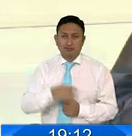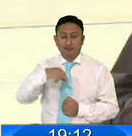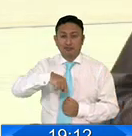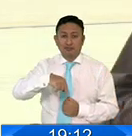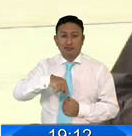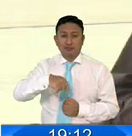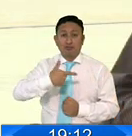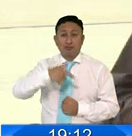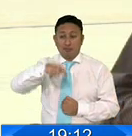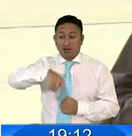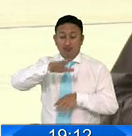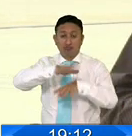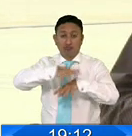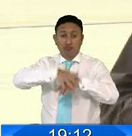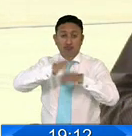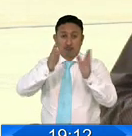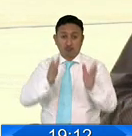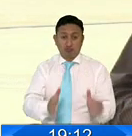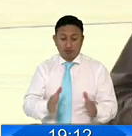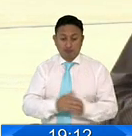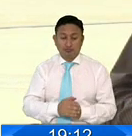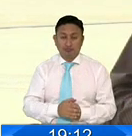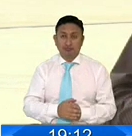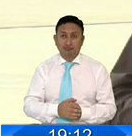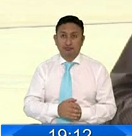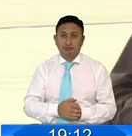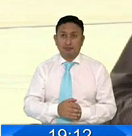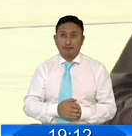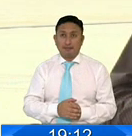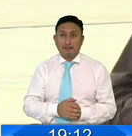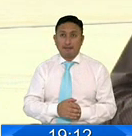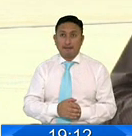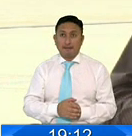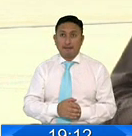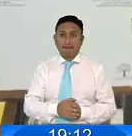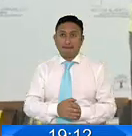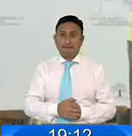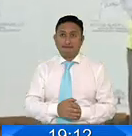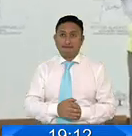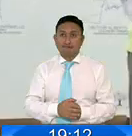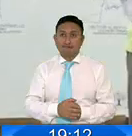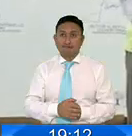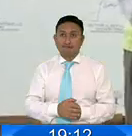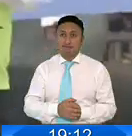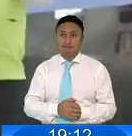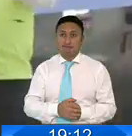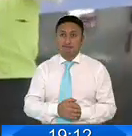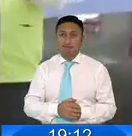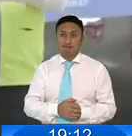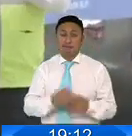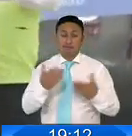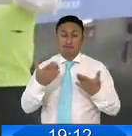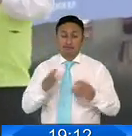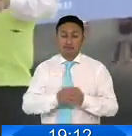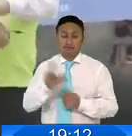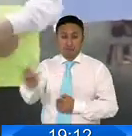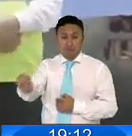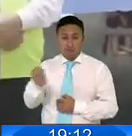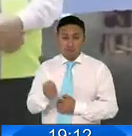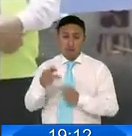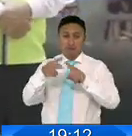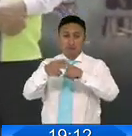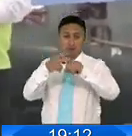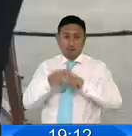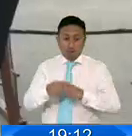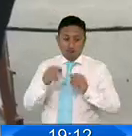los machaleños, a los orenses y a los habitantes de todo el Ecuador. Adicionalmente, se concretó la recepción de créditos